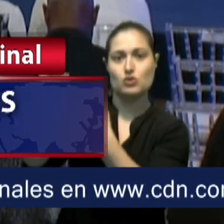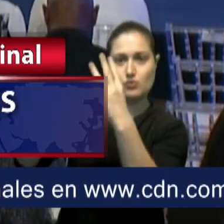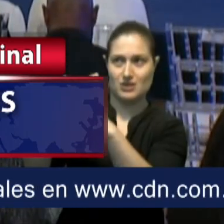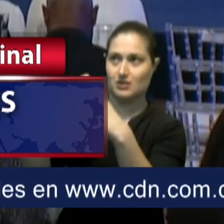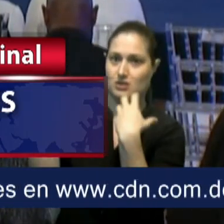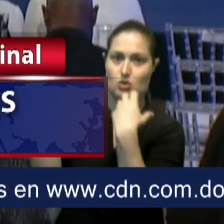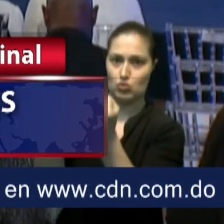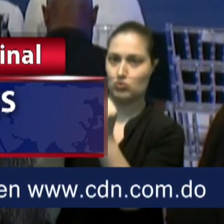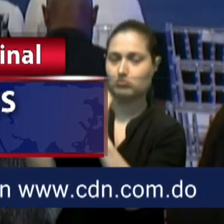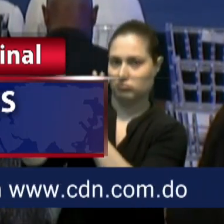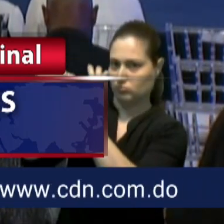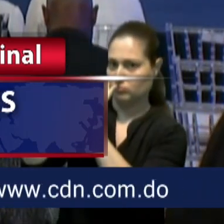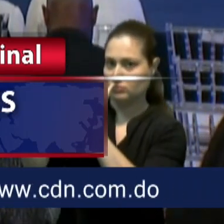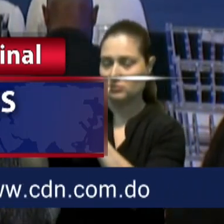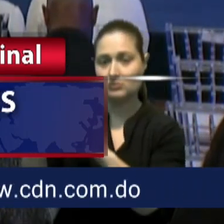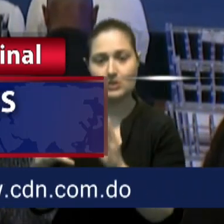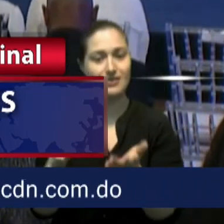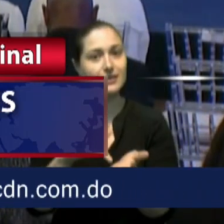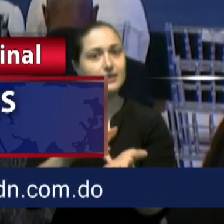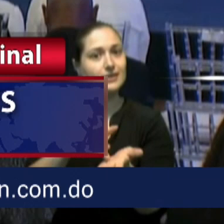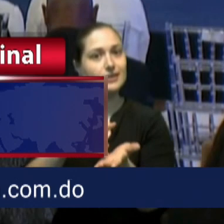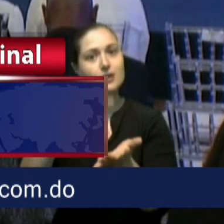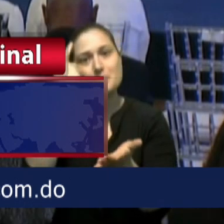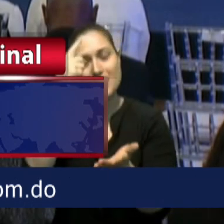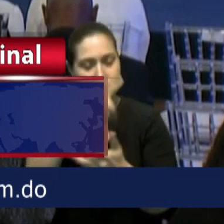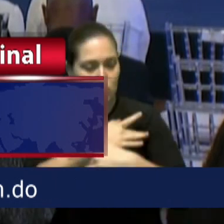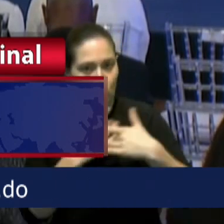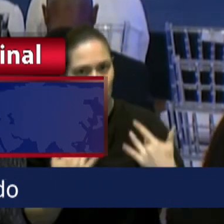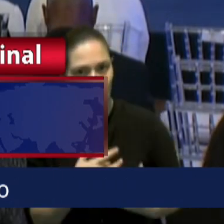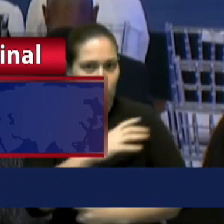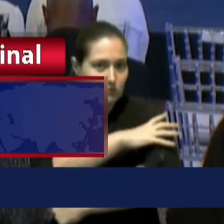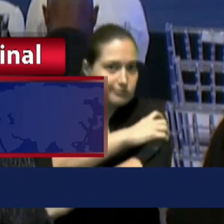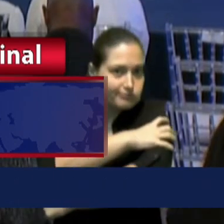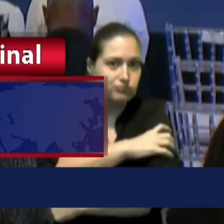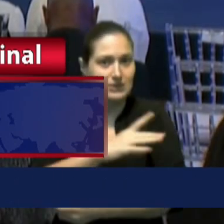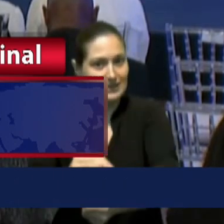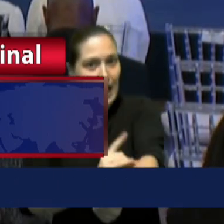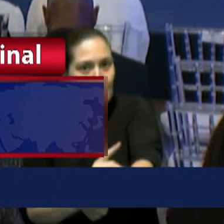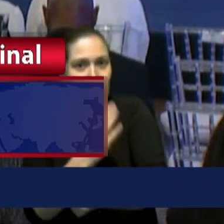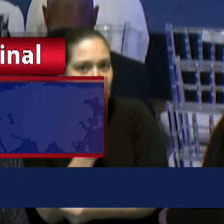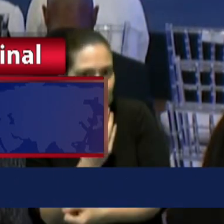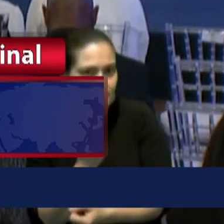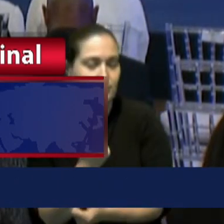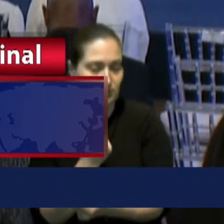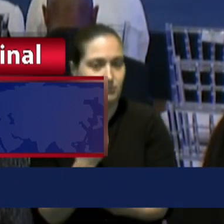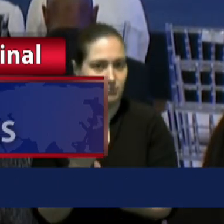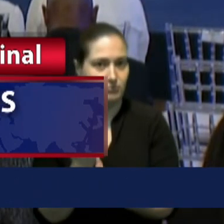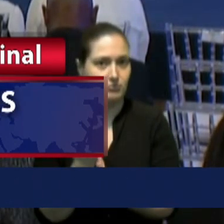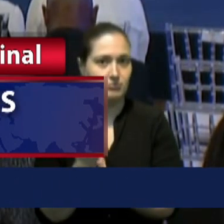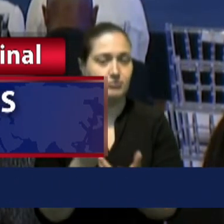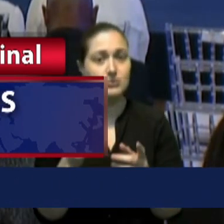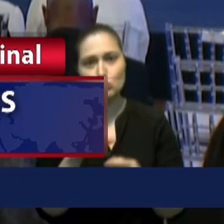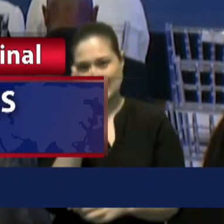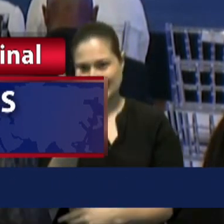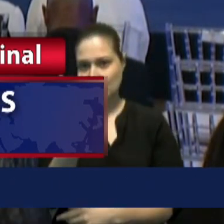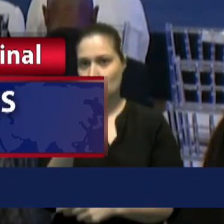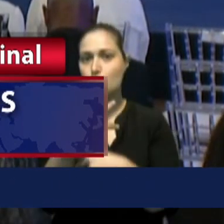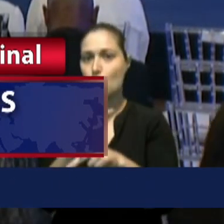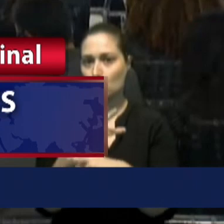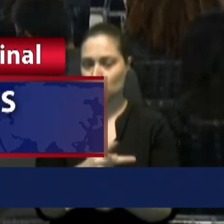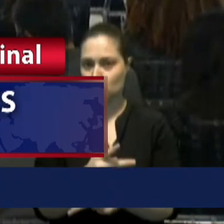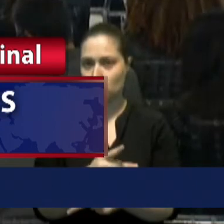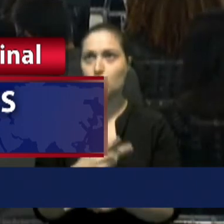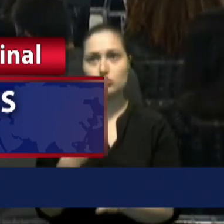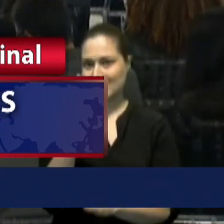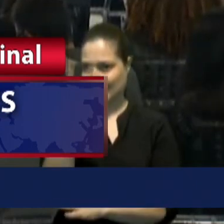que tiene medicamentos estandarizados para enfermedades cardiológicas hipertensión y diabetes tenemos entonces un conjunto de 16 productos de